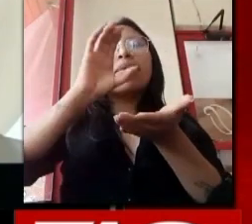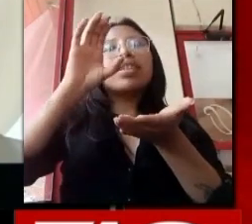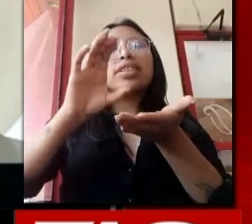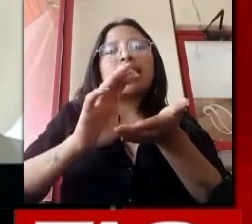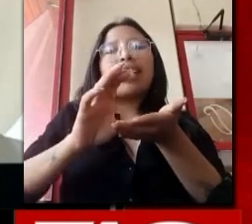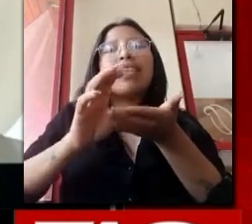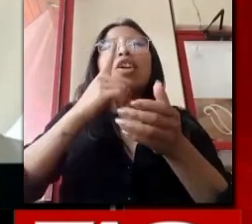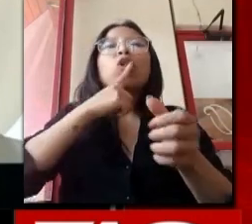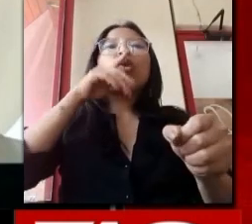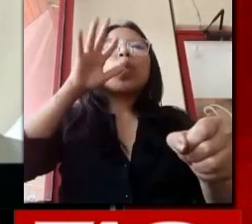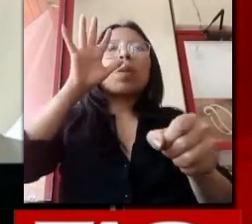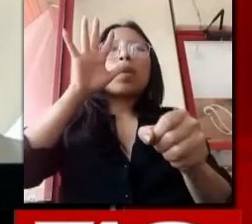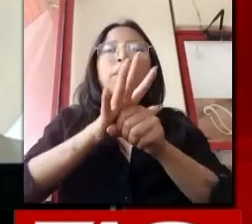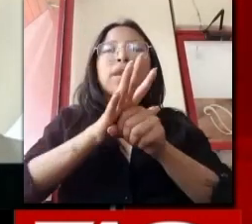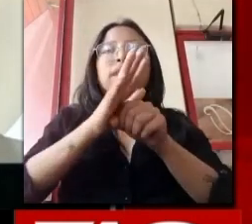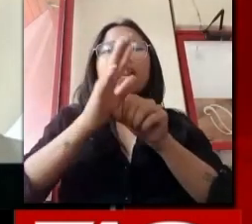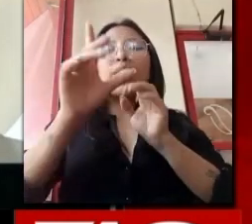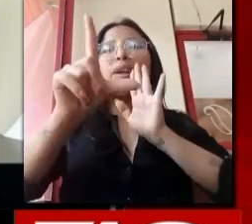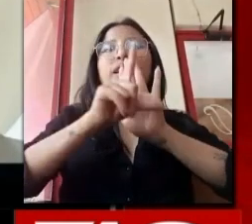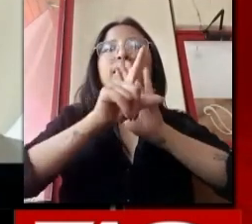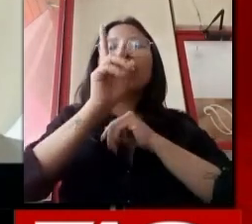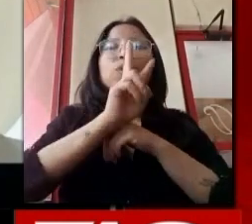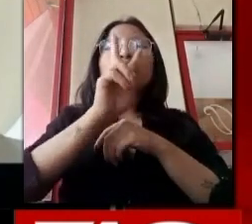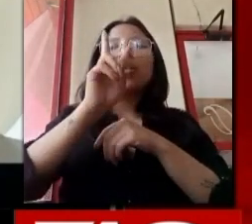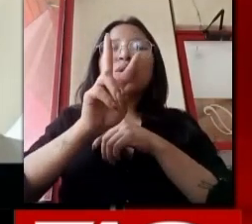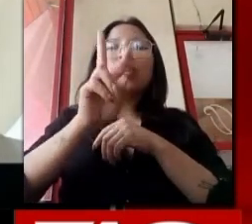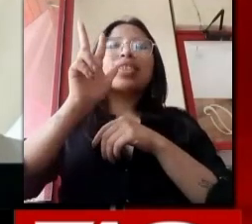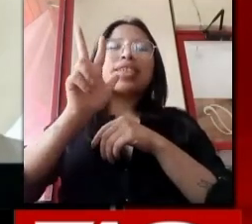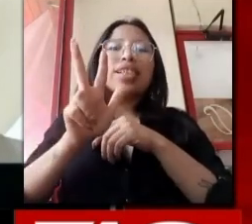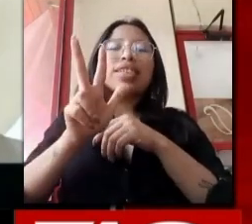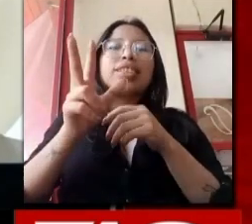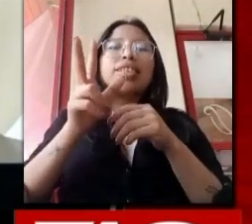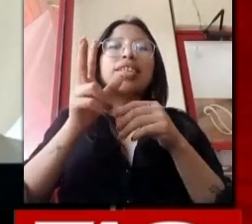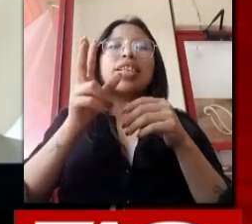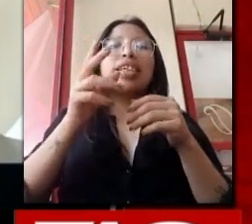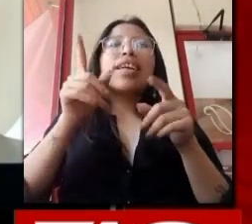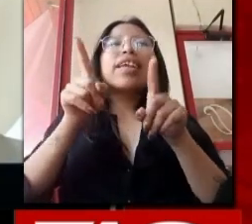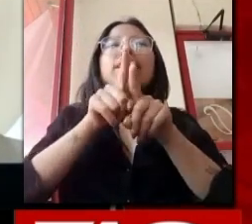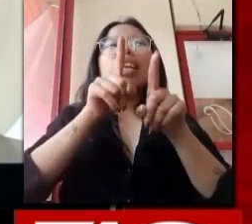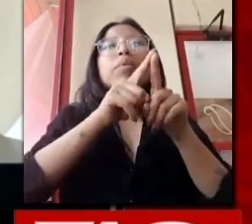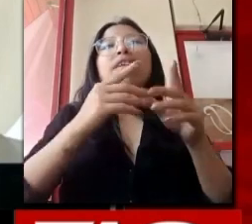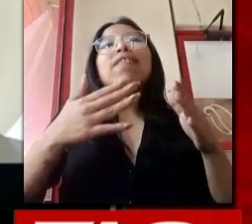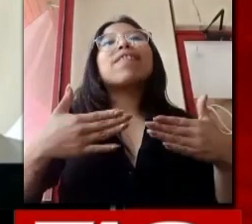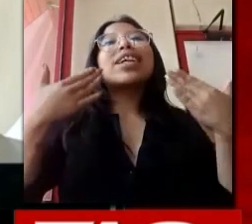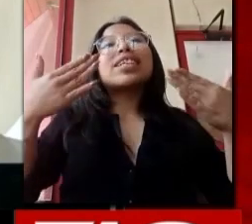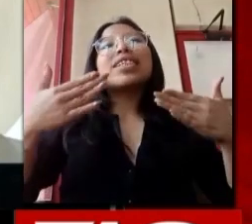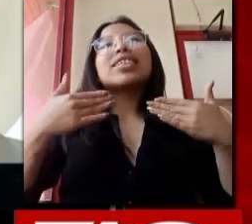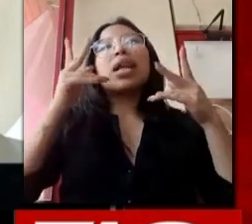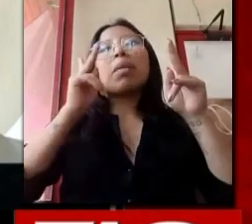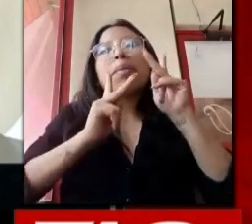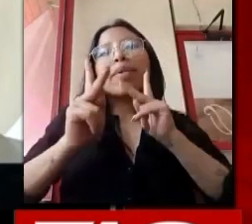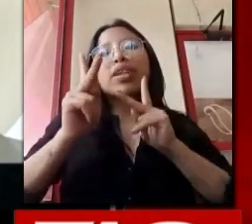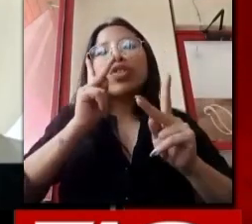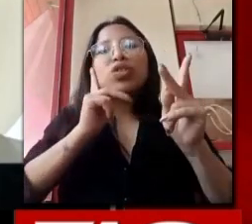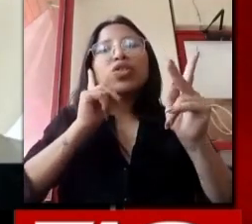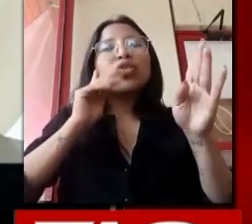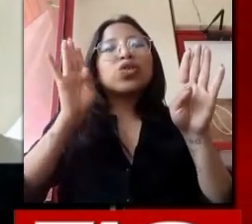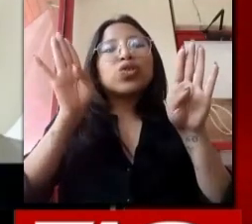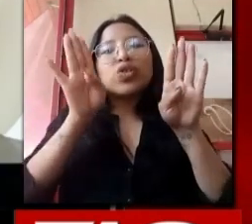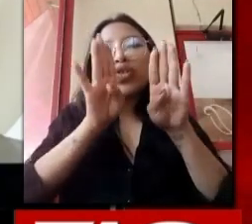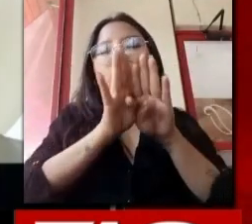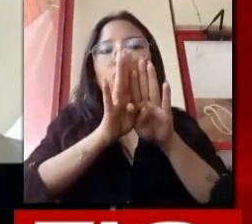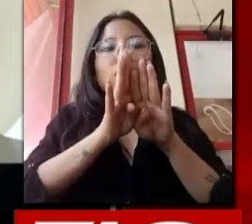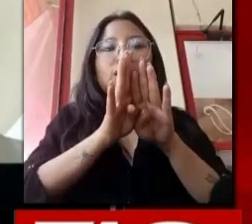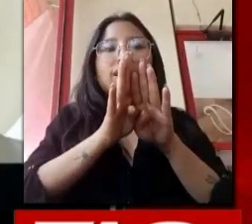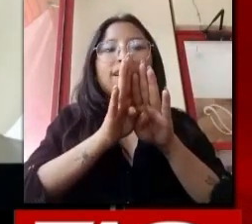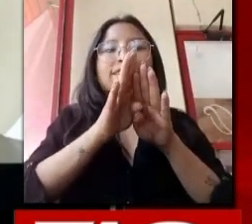ley 223. Bien. También al mismo tiempo Gracias. Quiero felicitar a todas las personas que ese día van